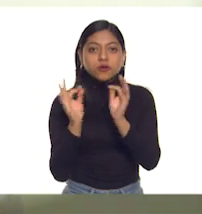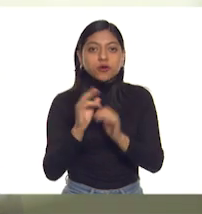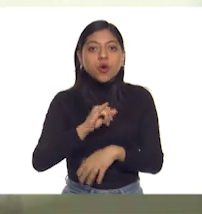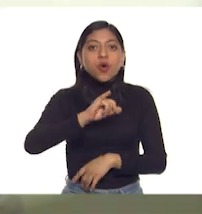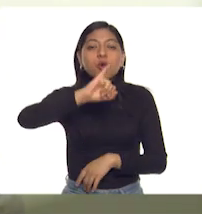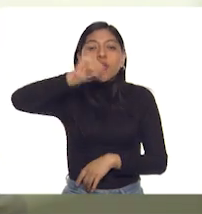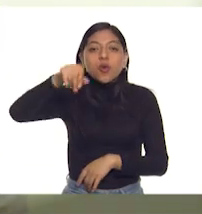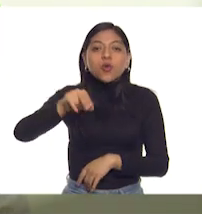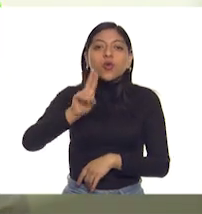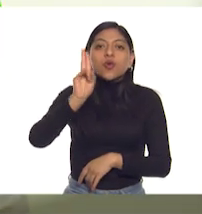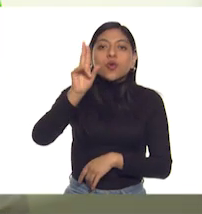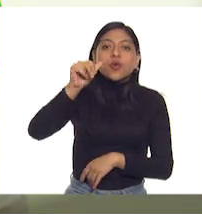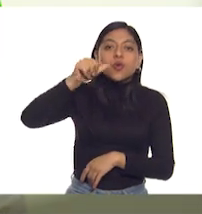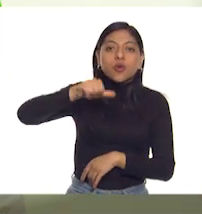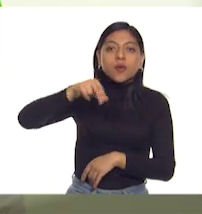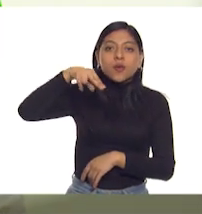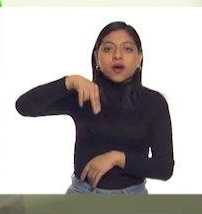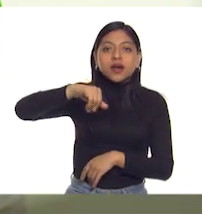¡Juanita!